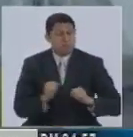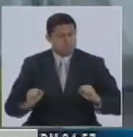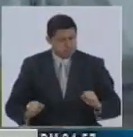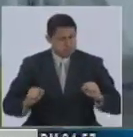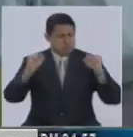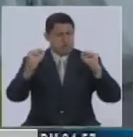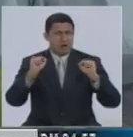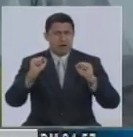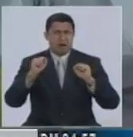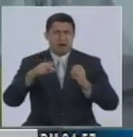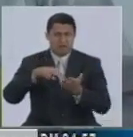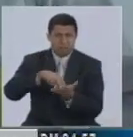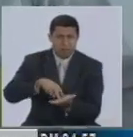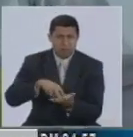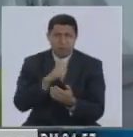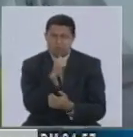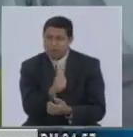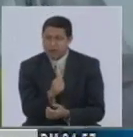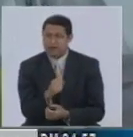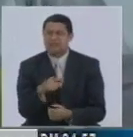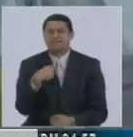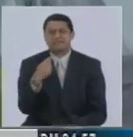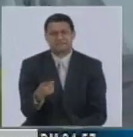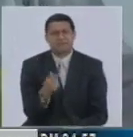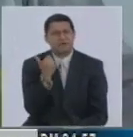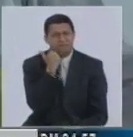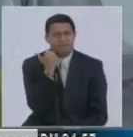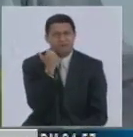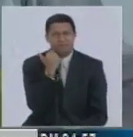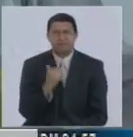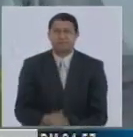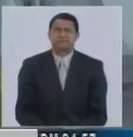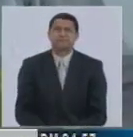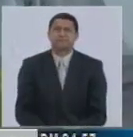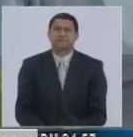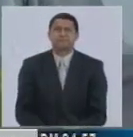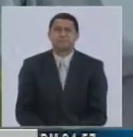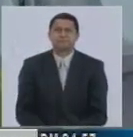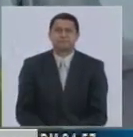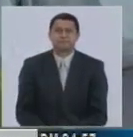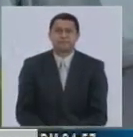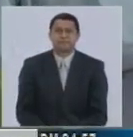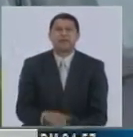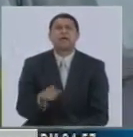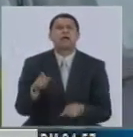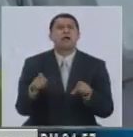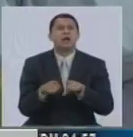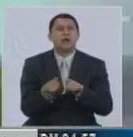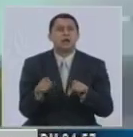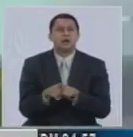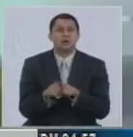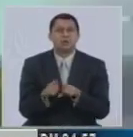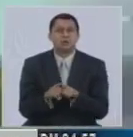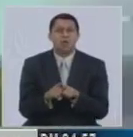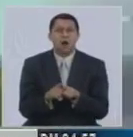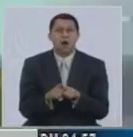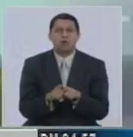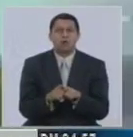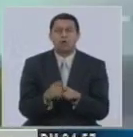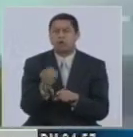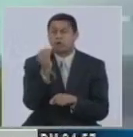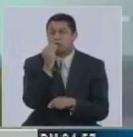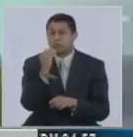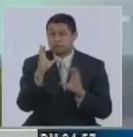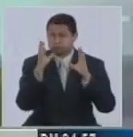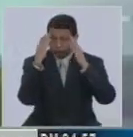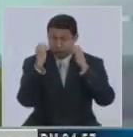que no están adecuadas. Entonces ahí acarrea consecuencias en lo que es la Esto es igual sucede con el nutricionista, ya que